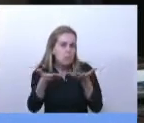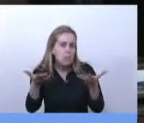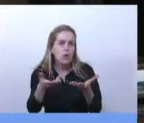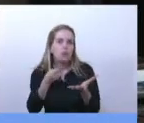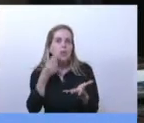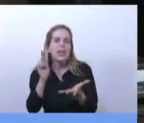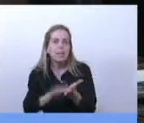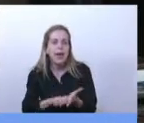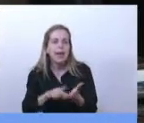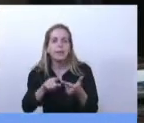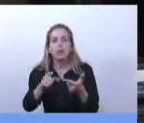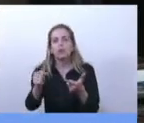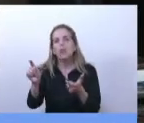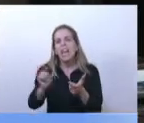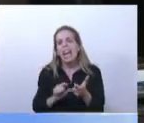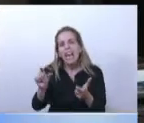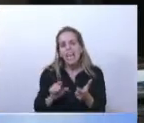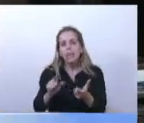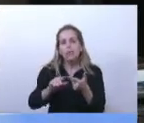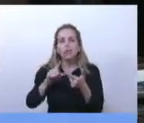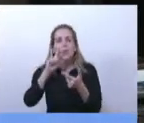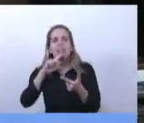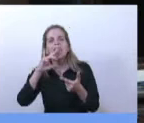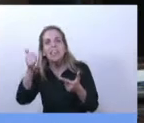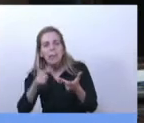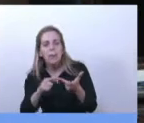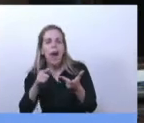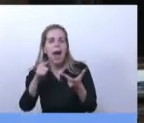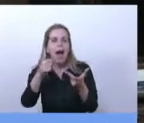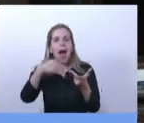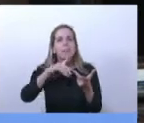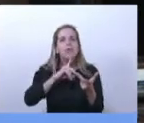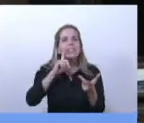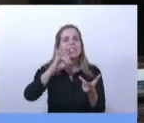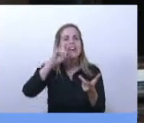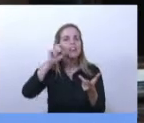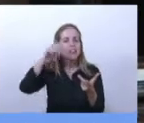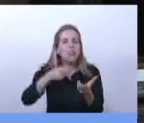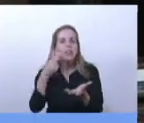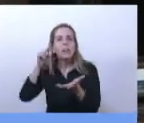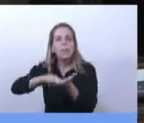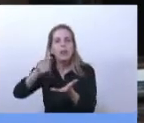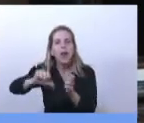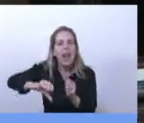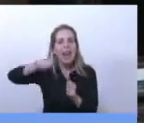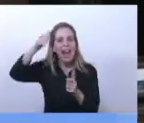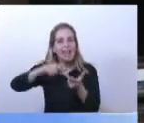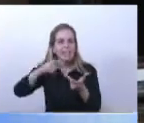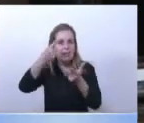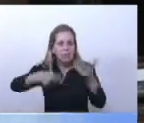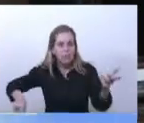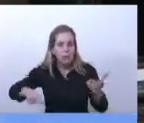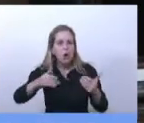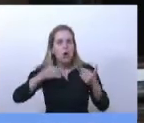refieren a créditos fiscales de iva a amortizaciones del impuesto a las ganancias estabilidad fiscal por 30 años y crea